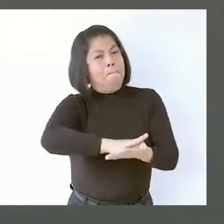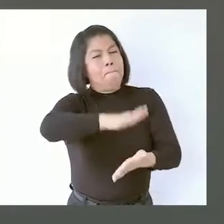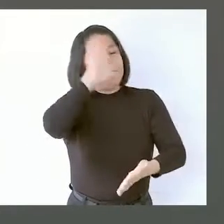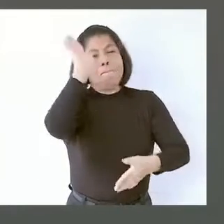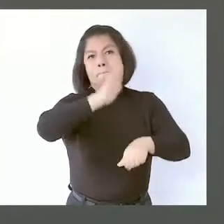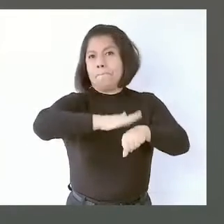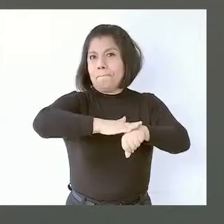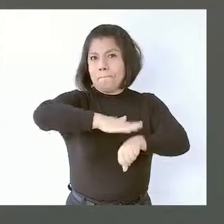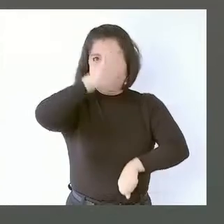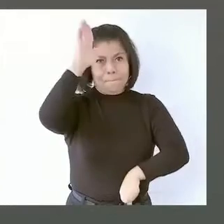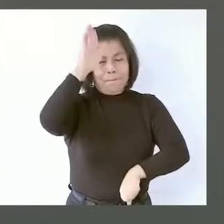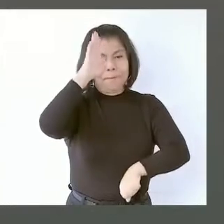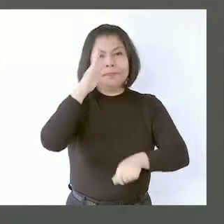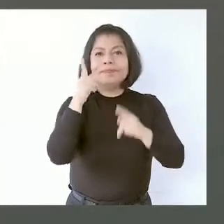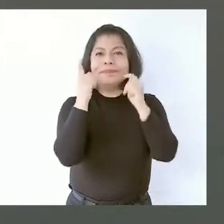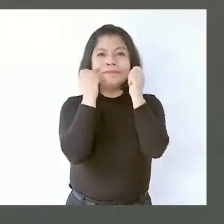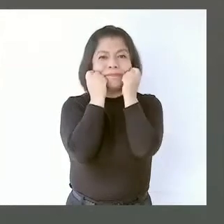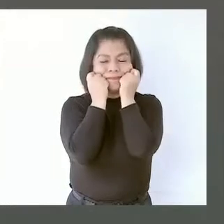aún